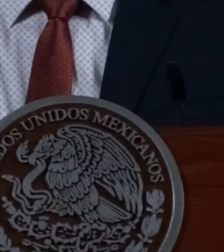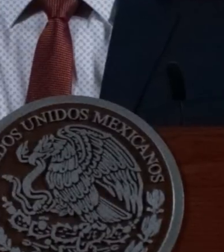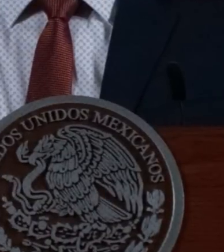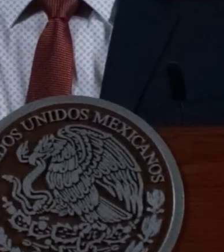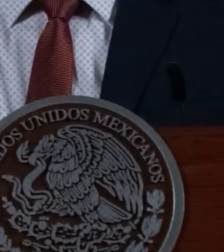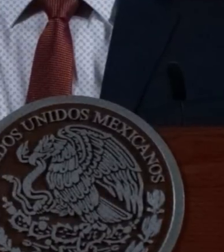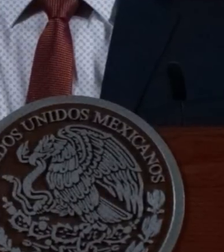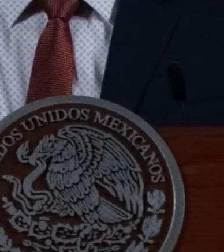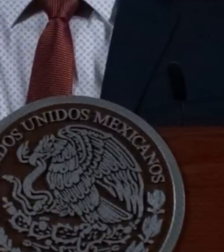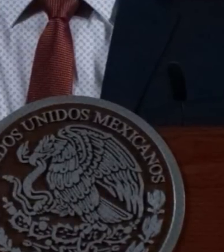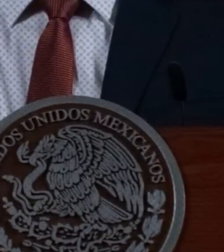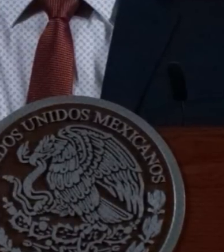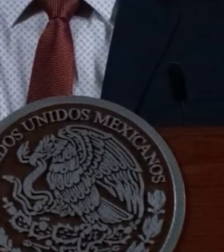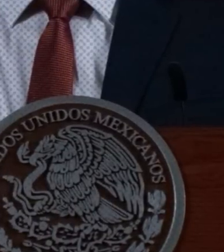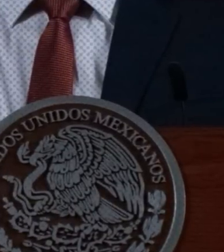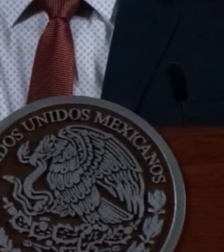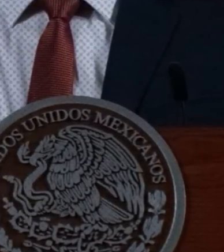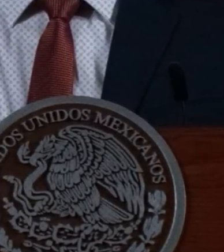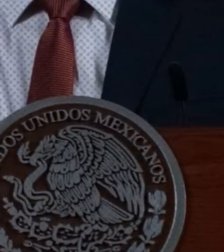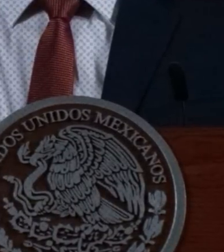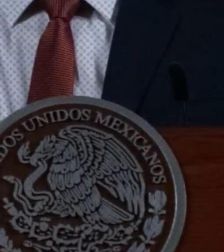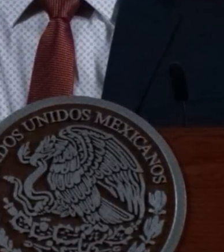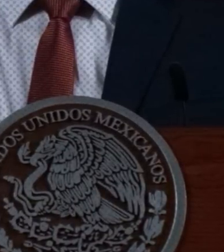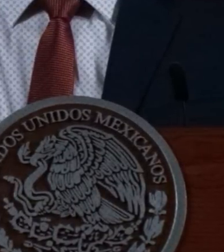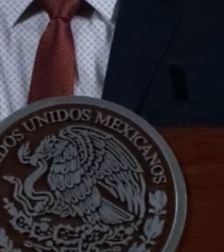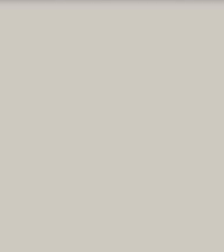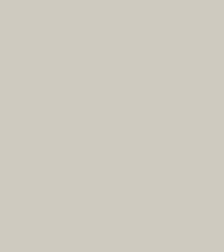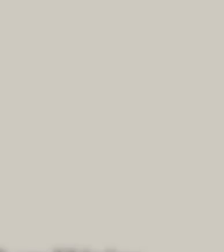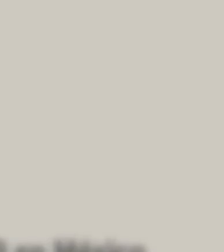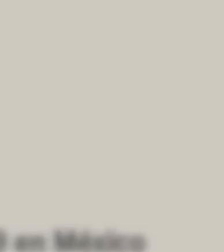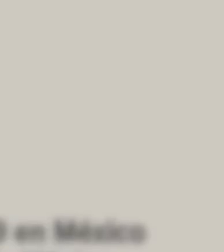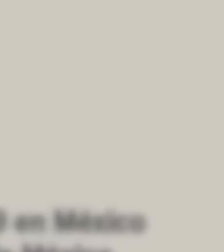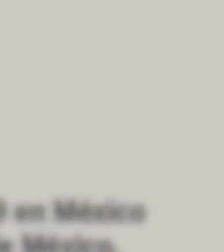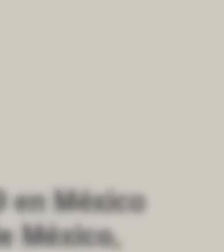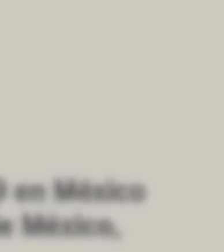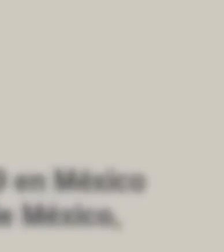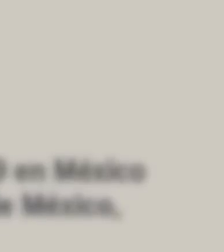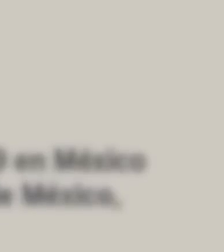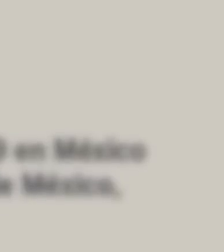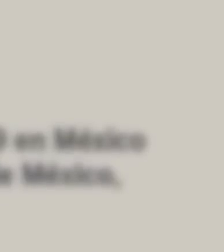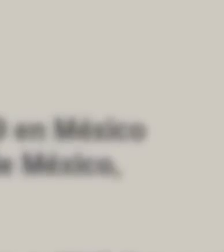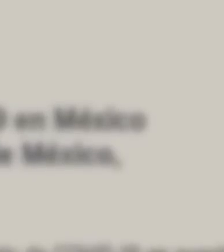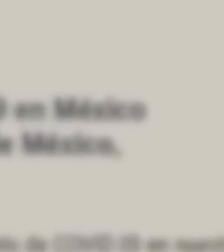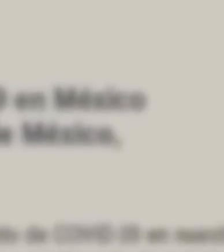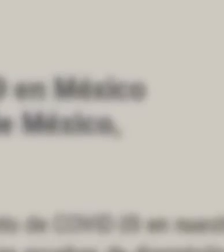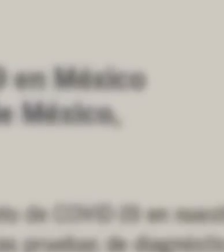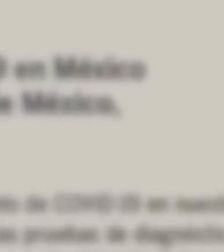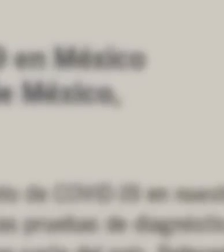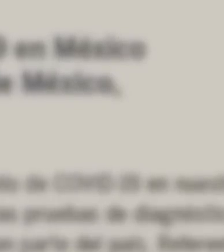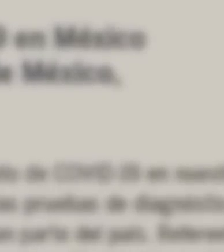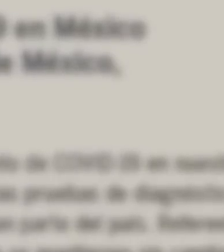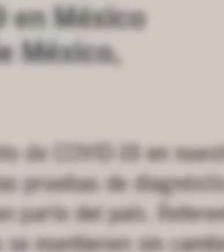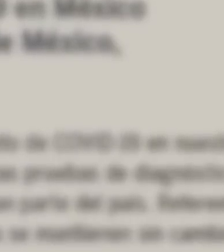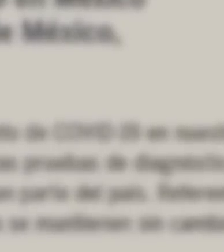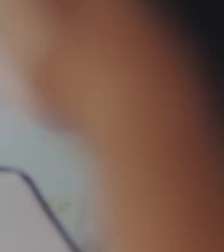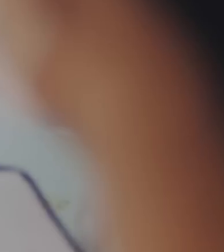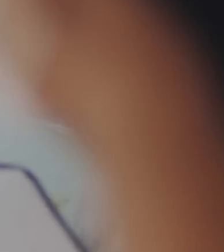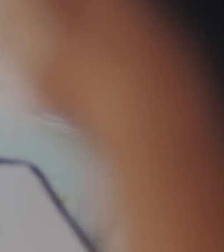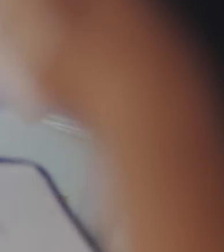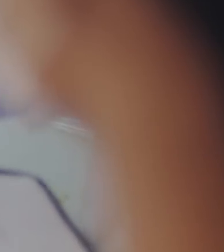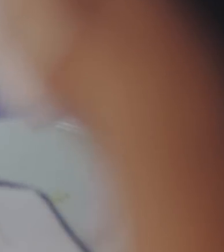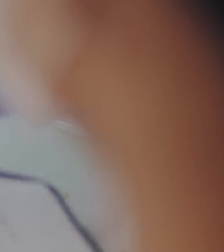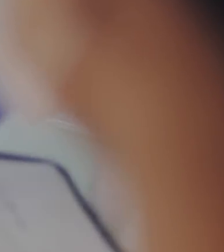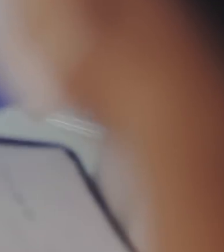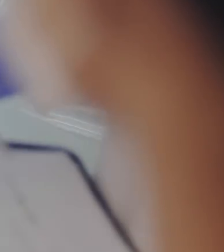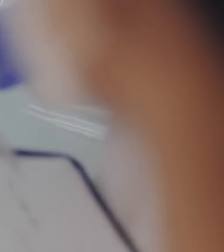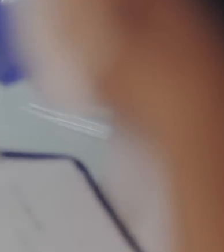las declaraciones del subsecretario de Salud, Hugo López-Gatell, acerca del comunicado de la Universidad Nacional Autónoma de México, en el